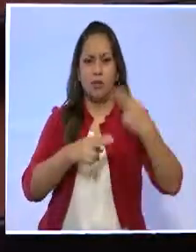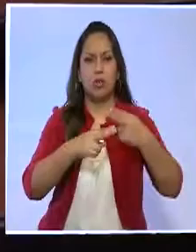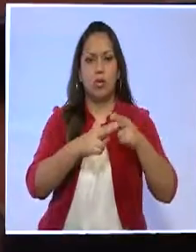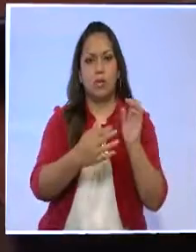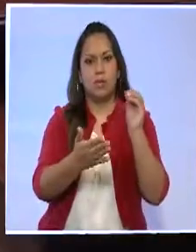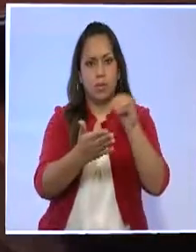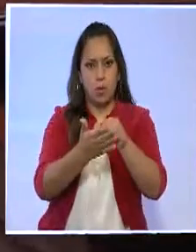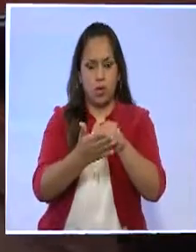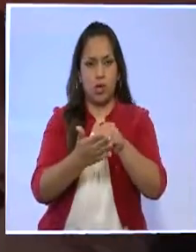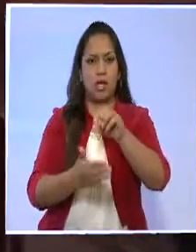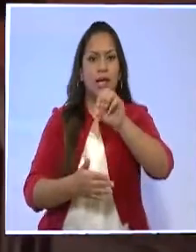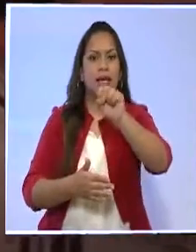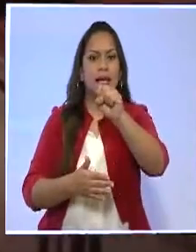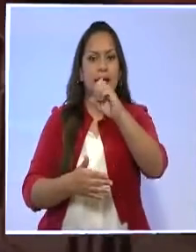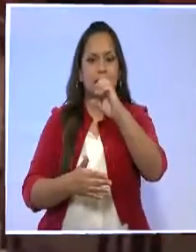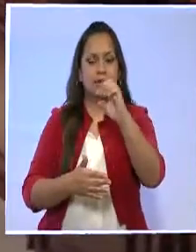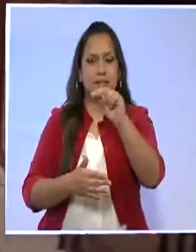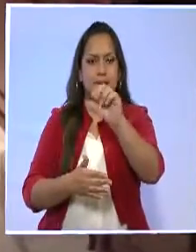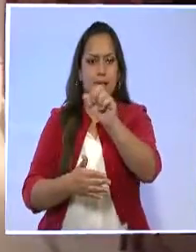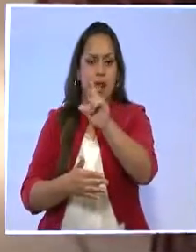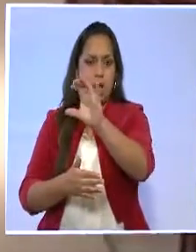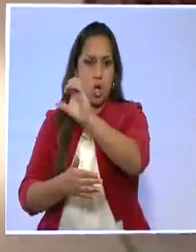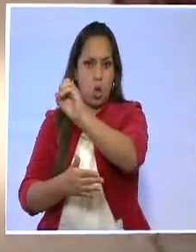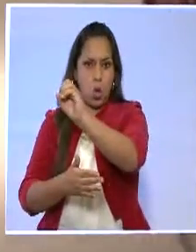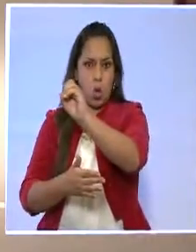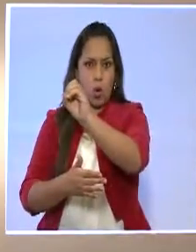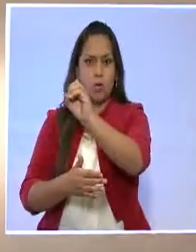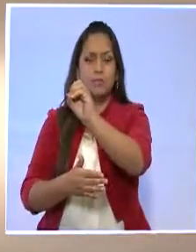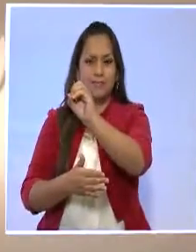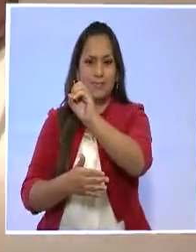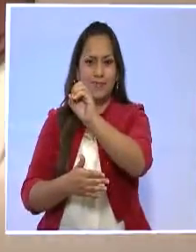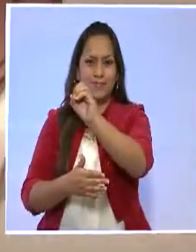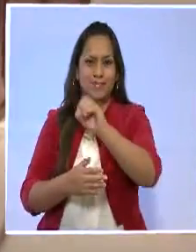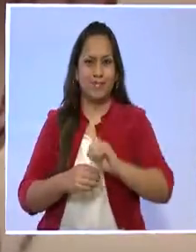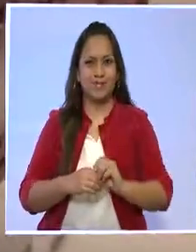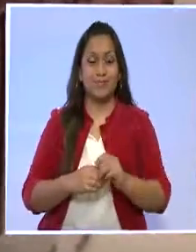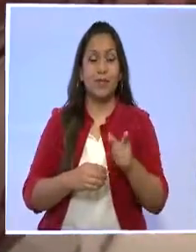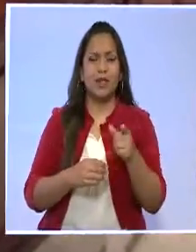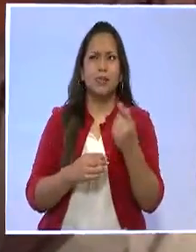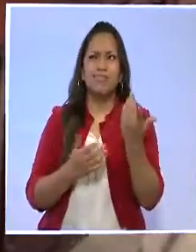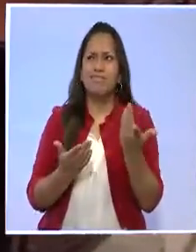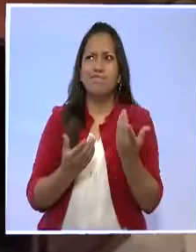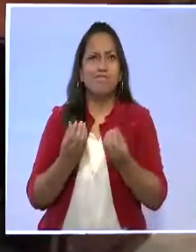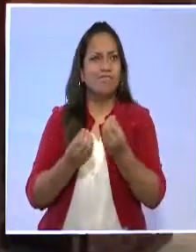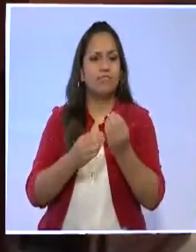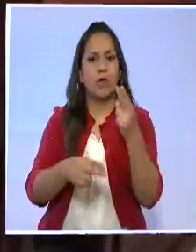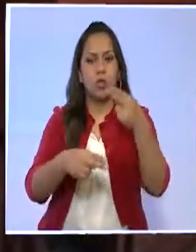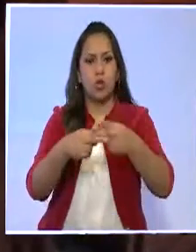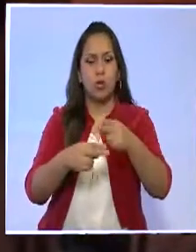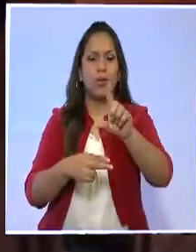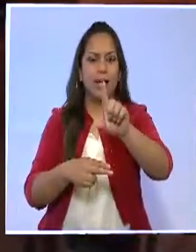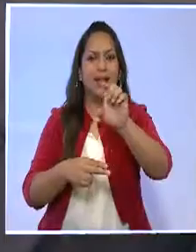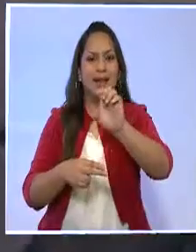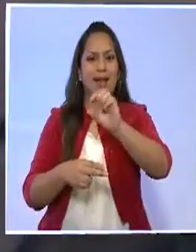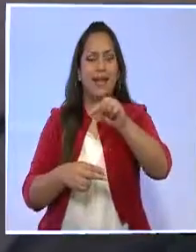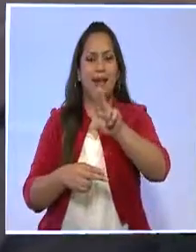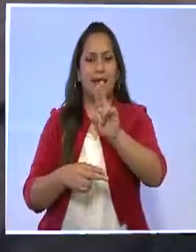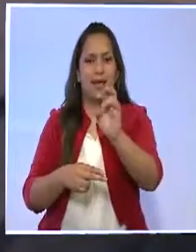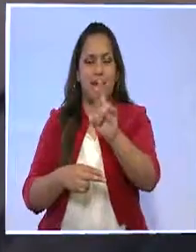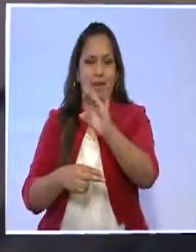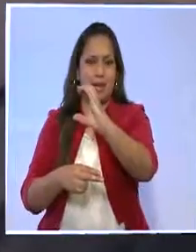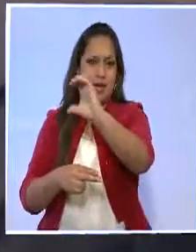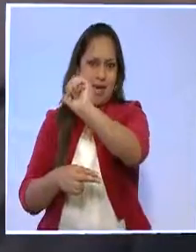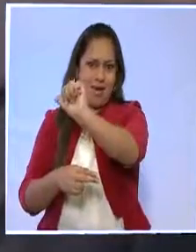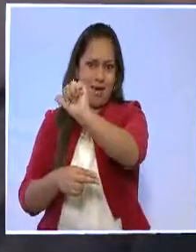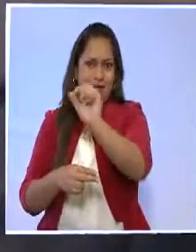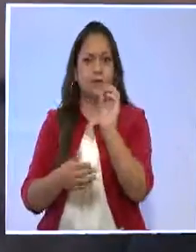salón ex senado y buscaron un nombre y le ponen josé mejía lequerica recordemos